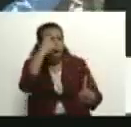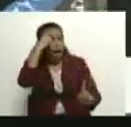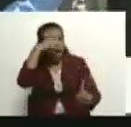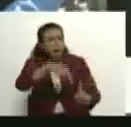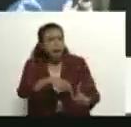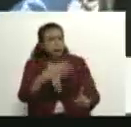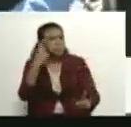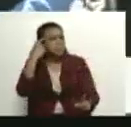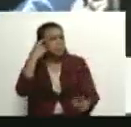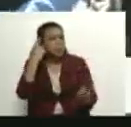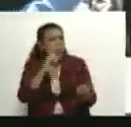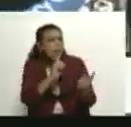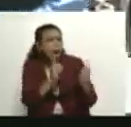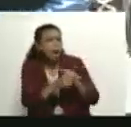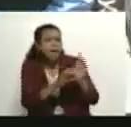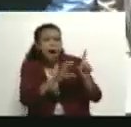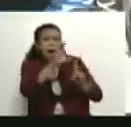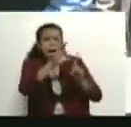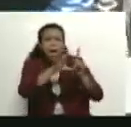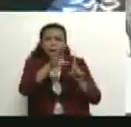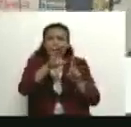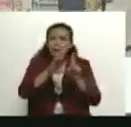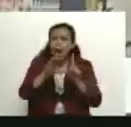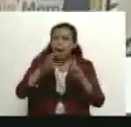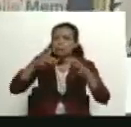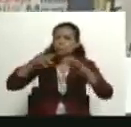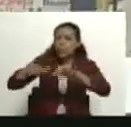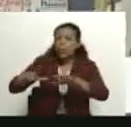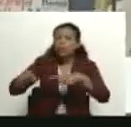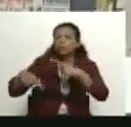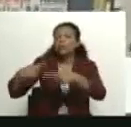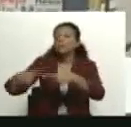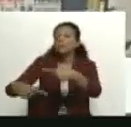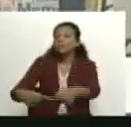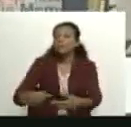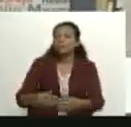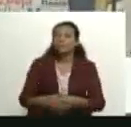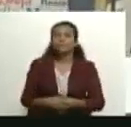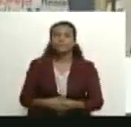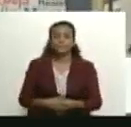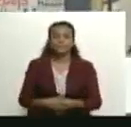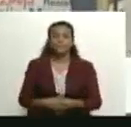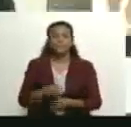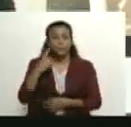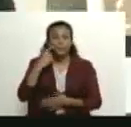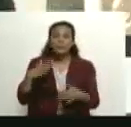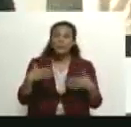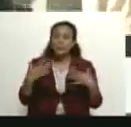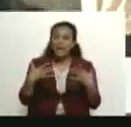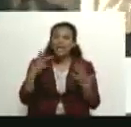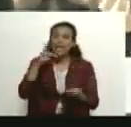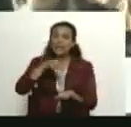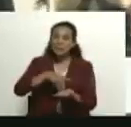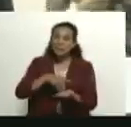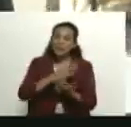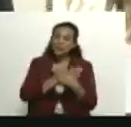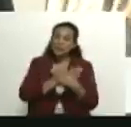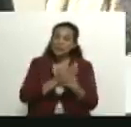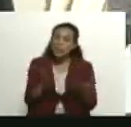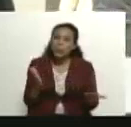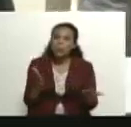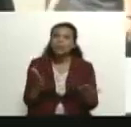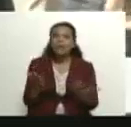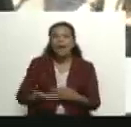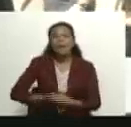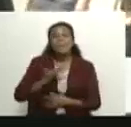de la crisis del cambio climático y sus devastadoras consecuencias. Muy contento de estar acá en solidaridad con este evento